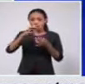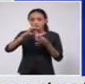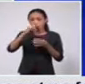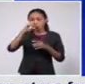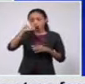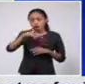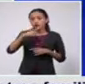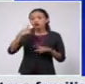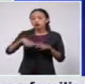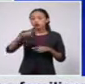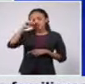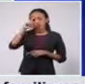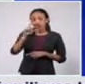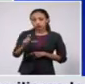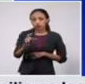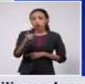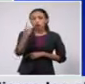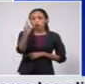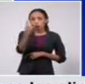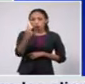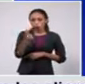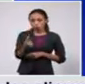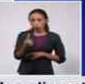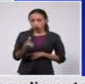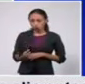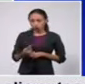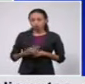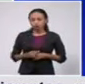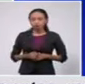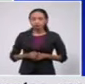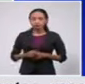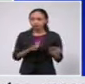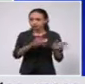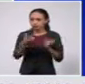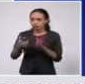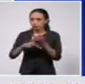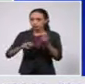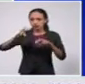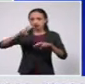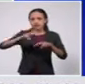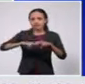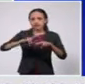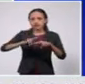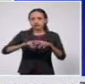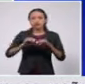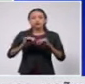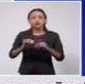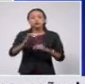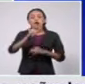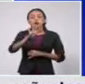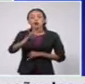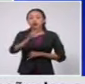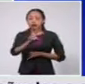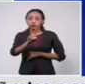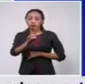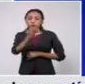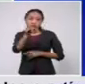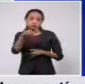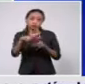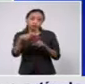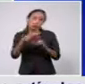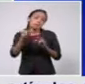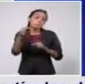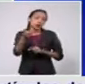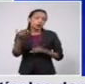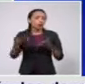uno. La Habana con 41 casos menos que la jornada anterior, pero con una